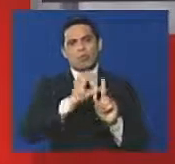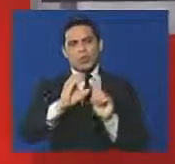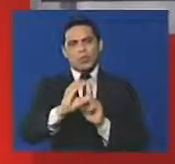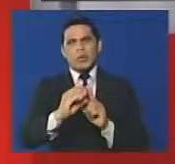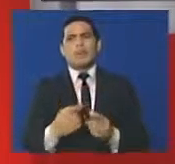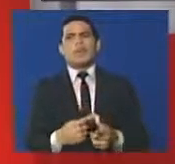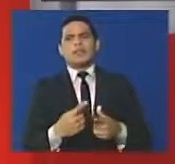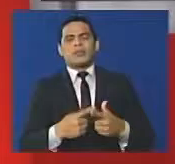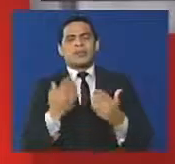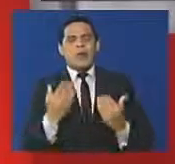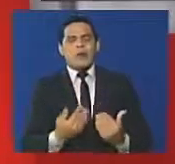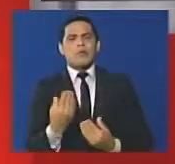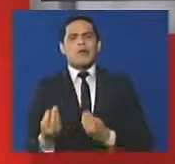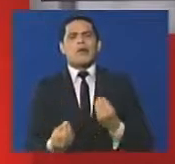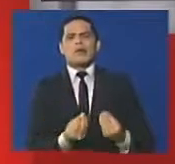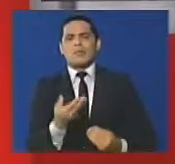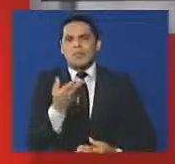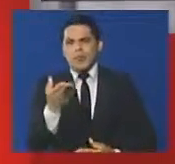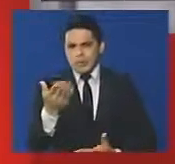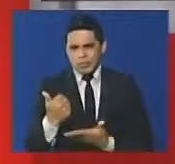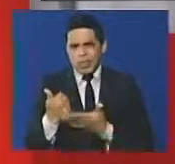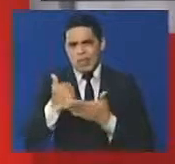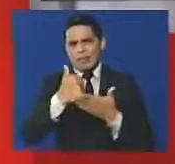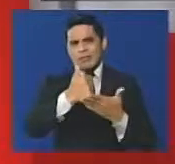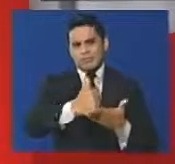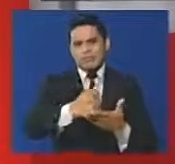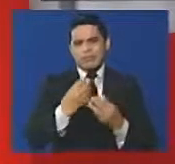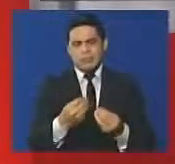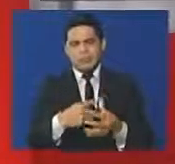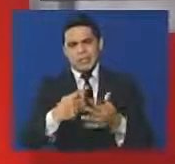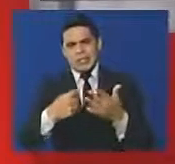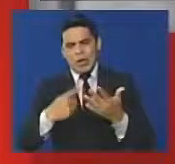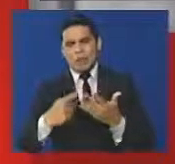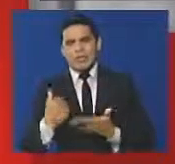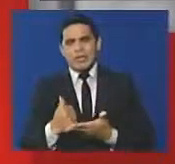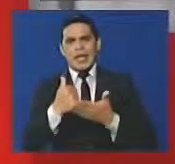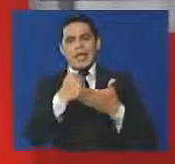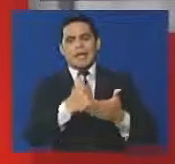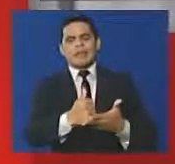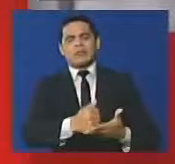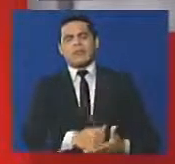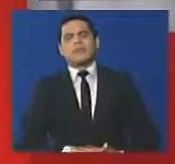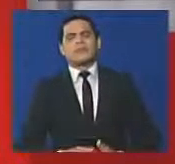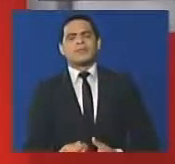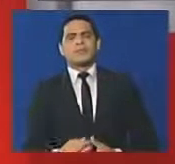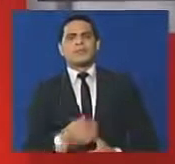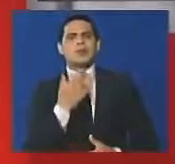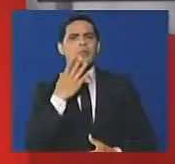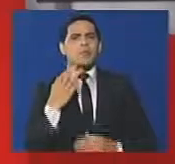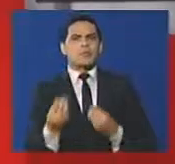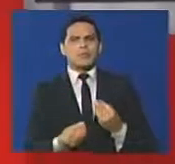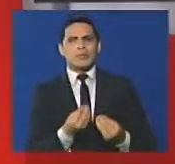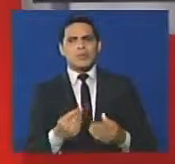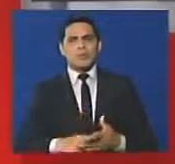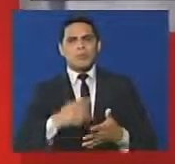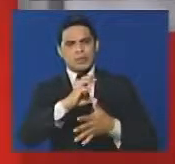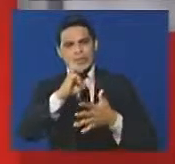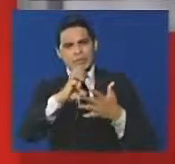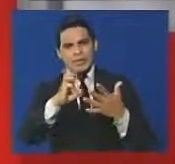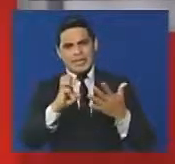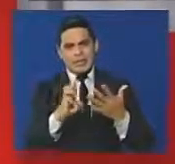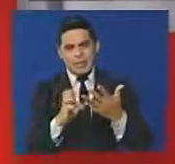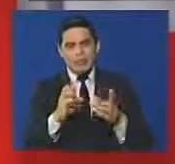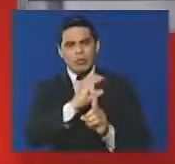hecho, esos aportes o esa receptividad de esos elementos